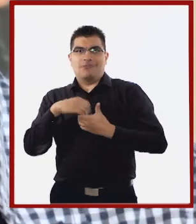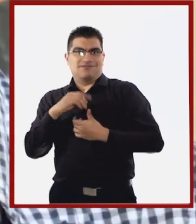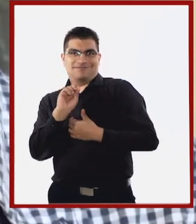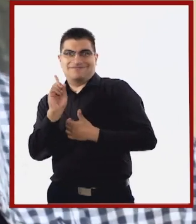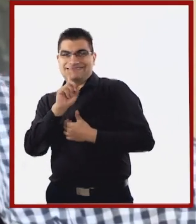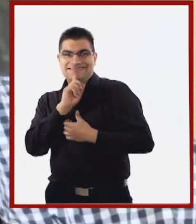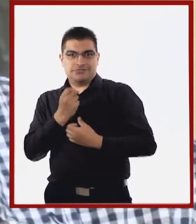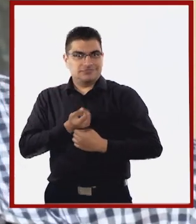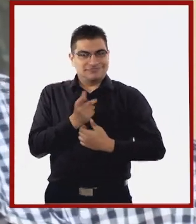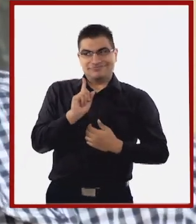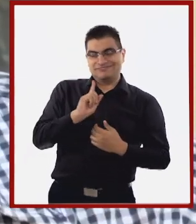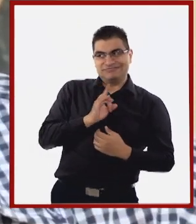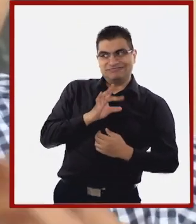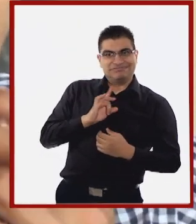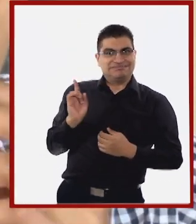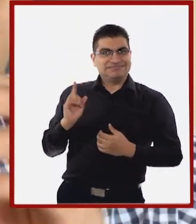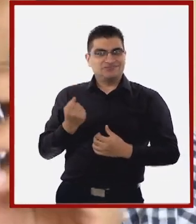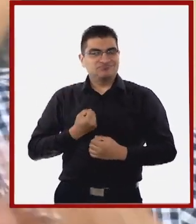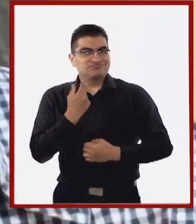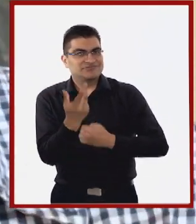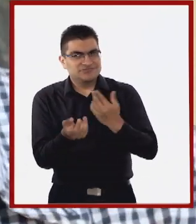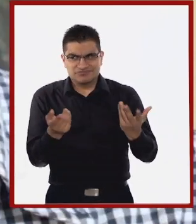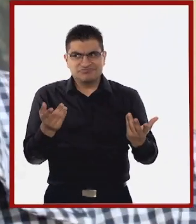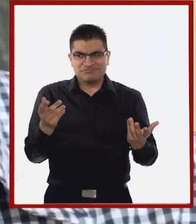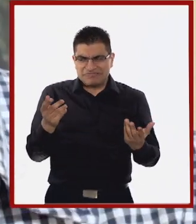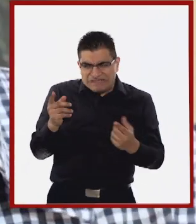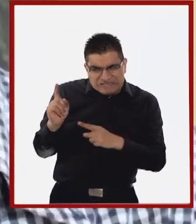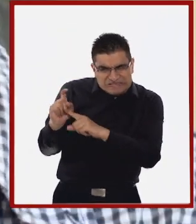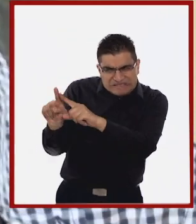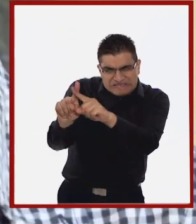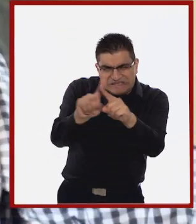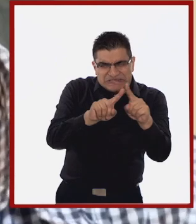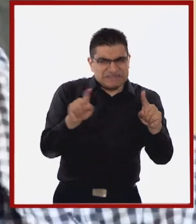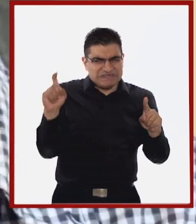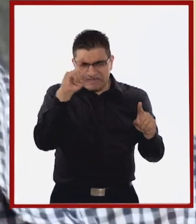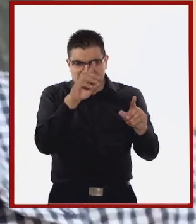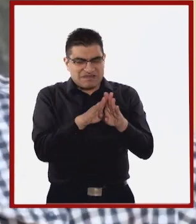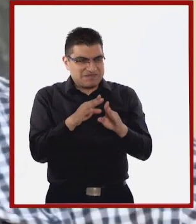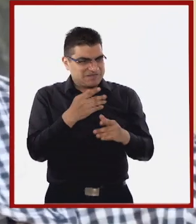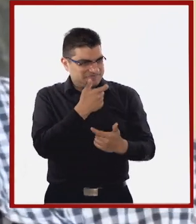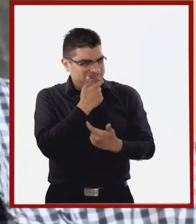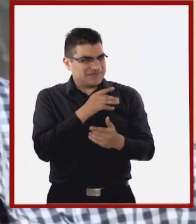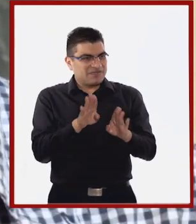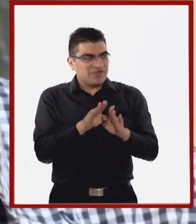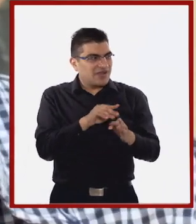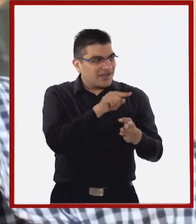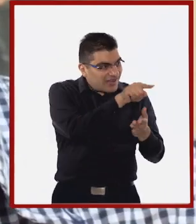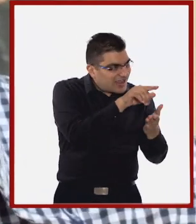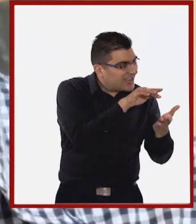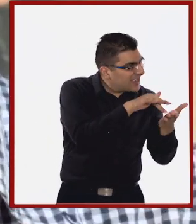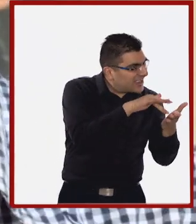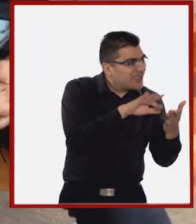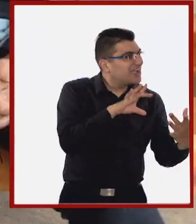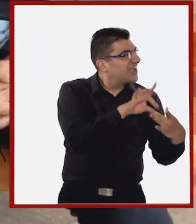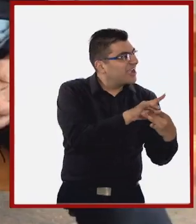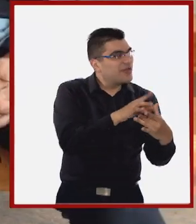a hablarlo. Algo que muy chistoso es que siempre con nuestras letras concuerdan con lo